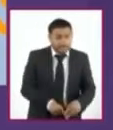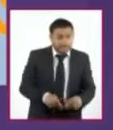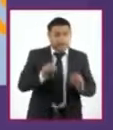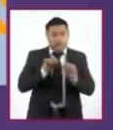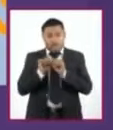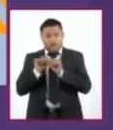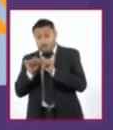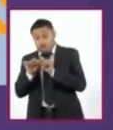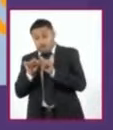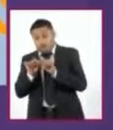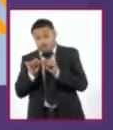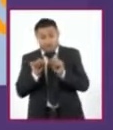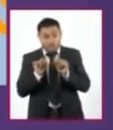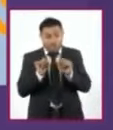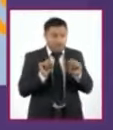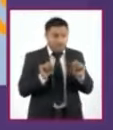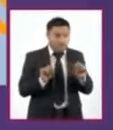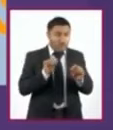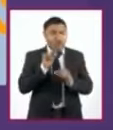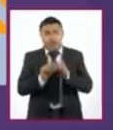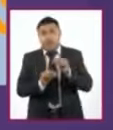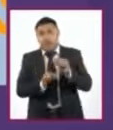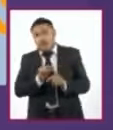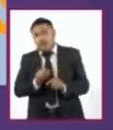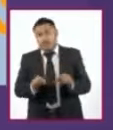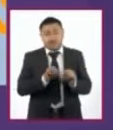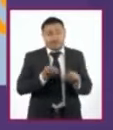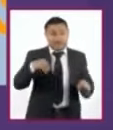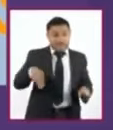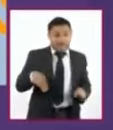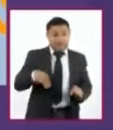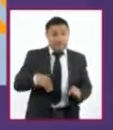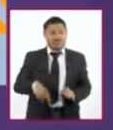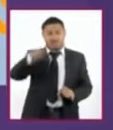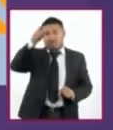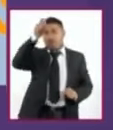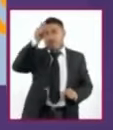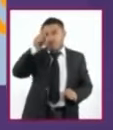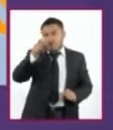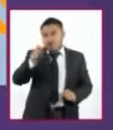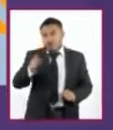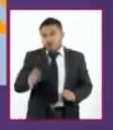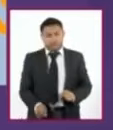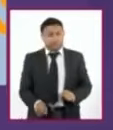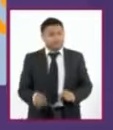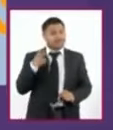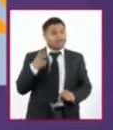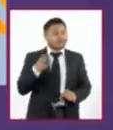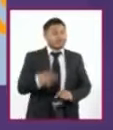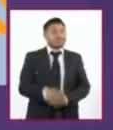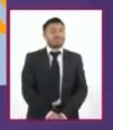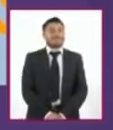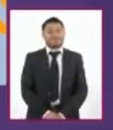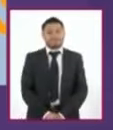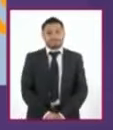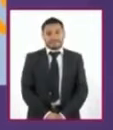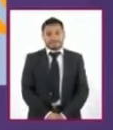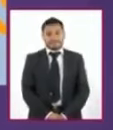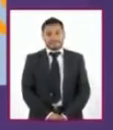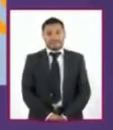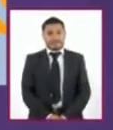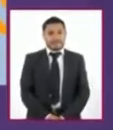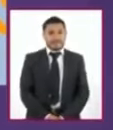figura simétrica, trazaremos una recta M, que será nuestro eje de simetría como se muestra en la imagen,